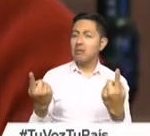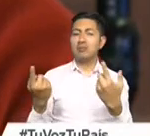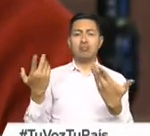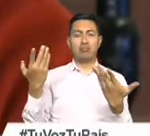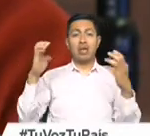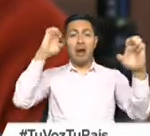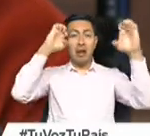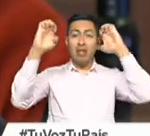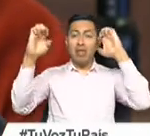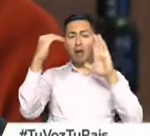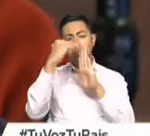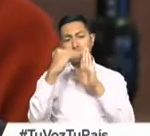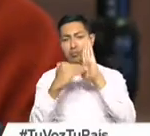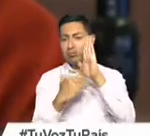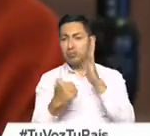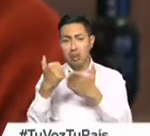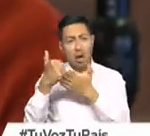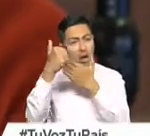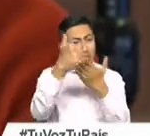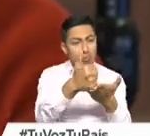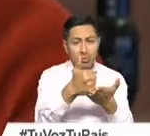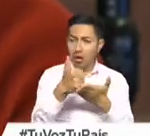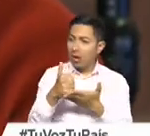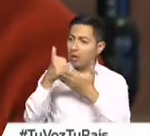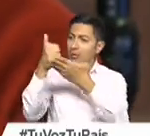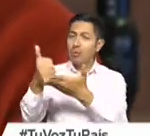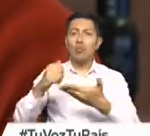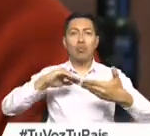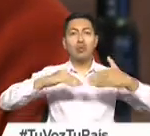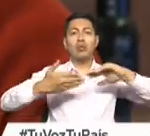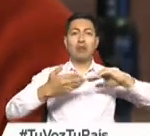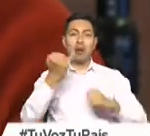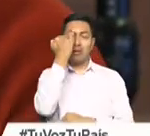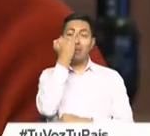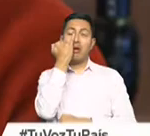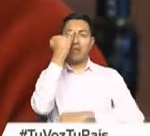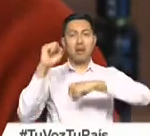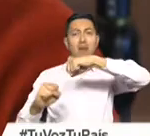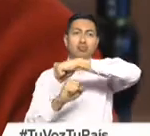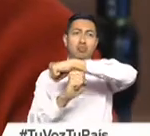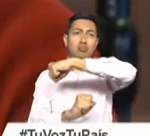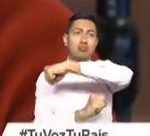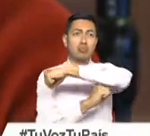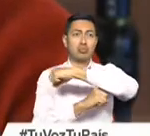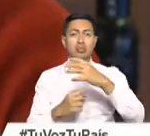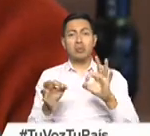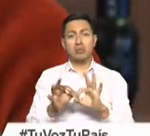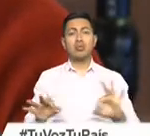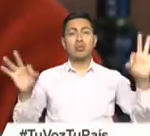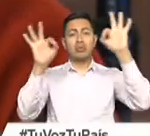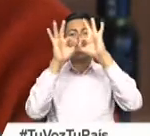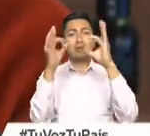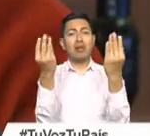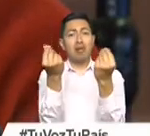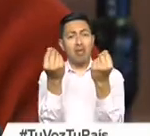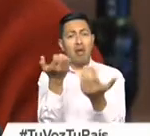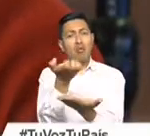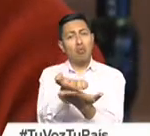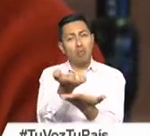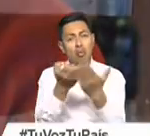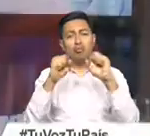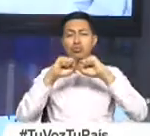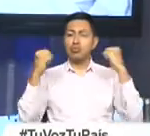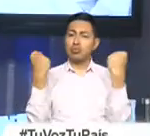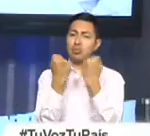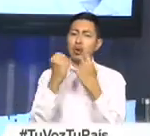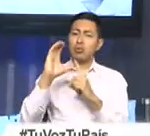políticas que vayan en beneficio, ¿no es cierto?, de cómo fortalecer en términos económicos, sociales y